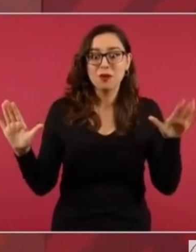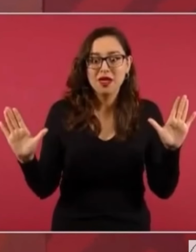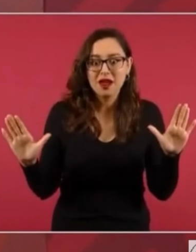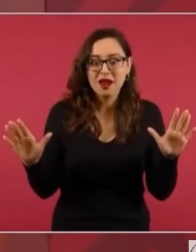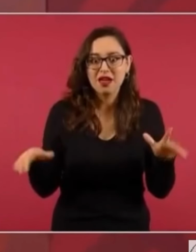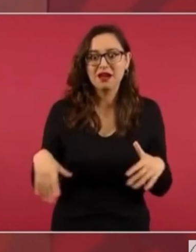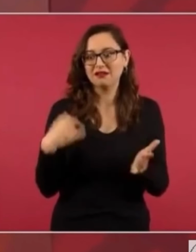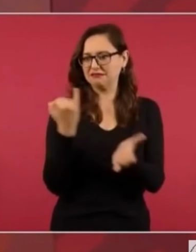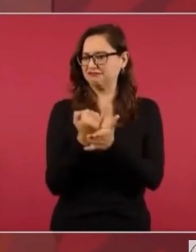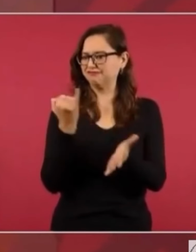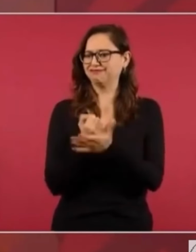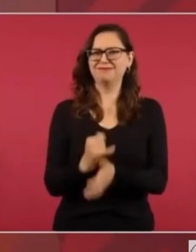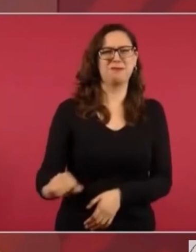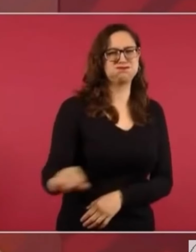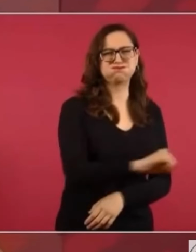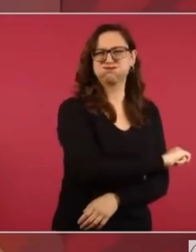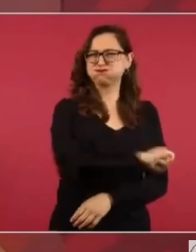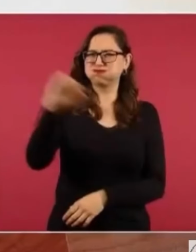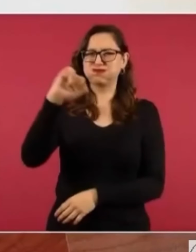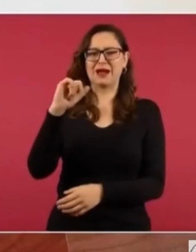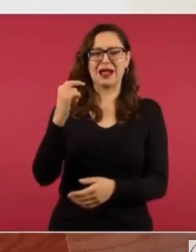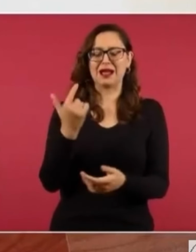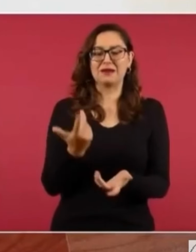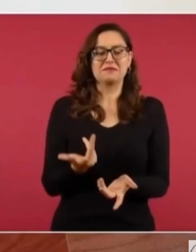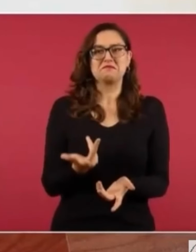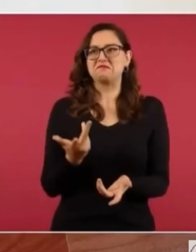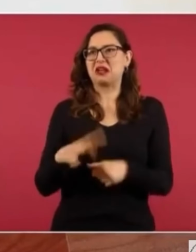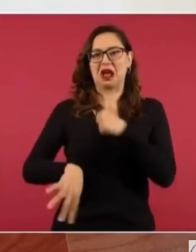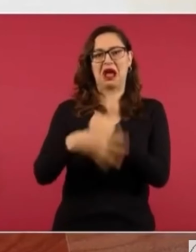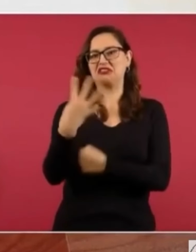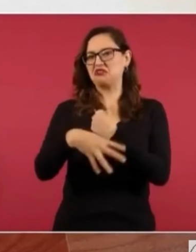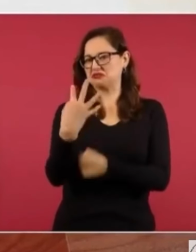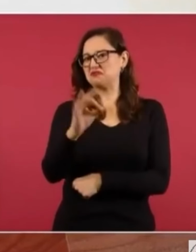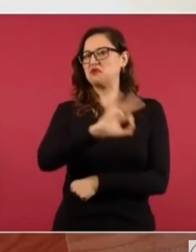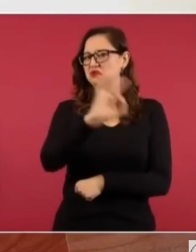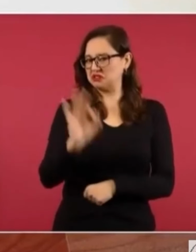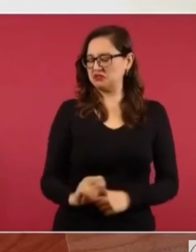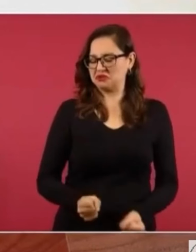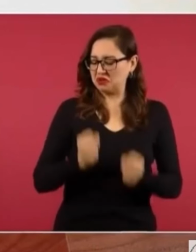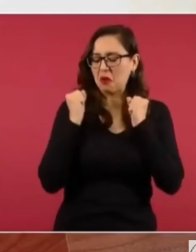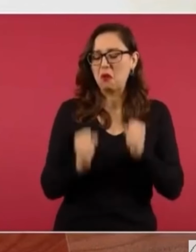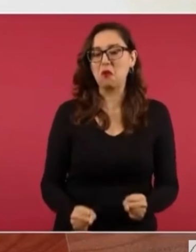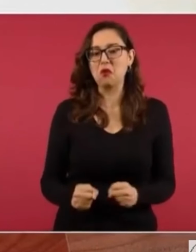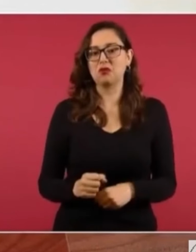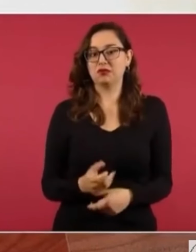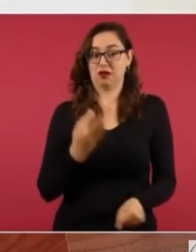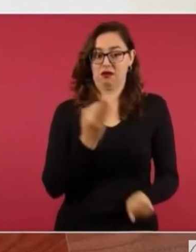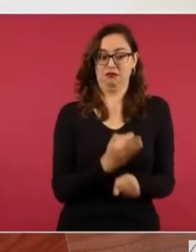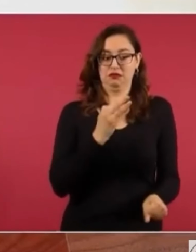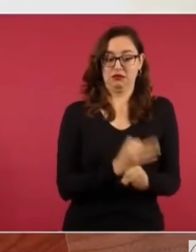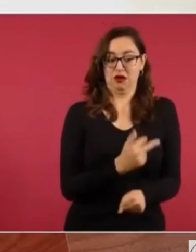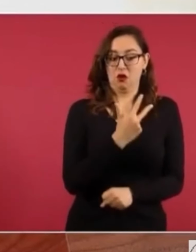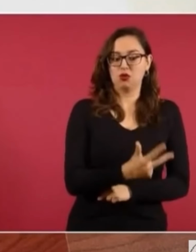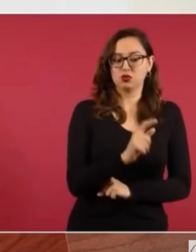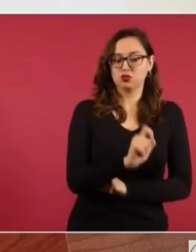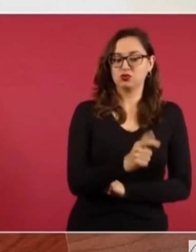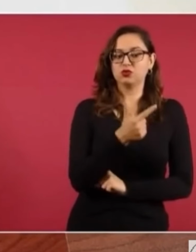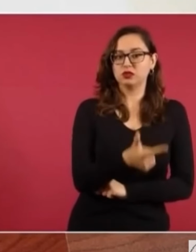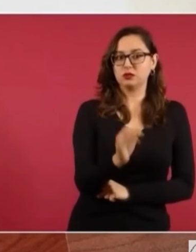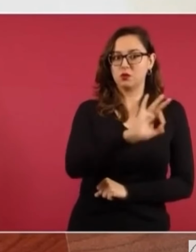la inflación estarían 14% , no en 8.7